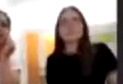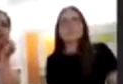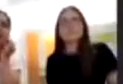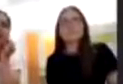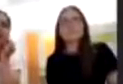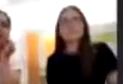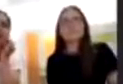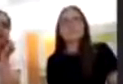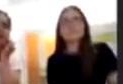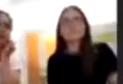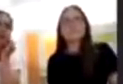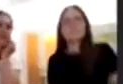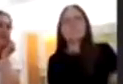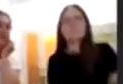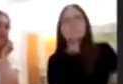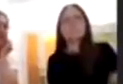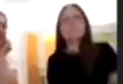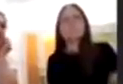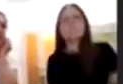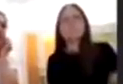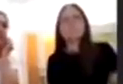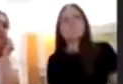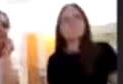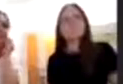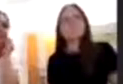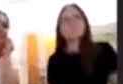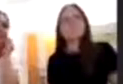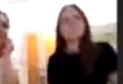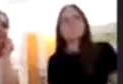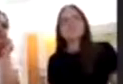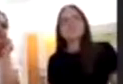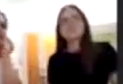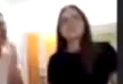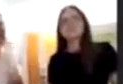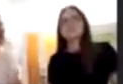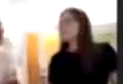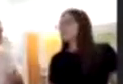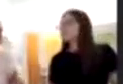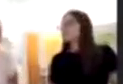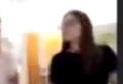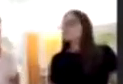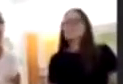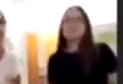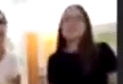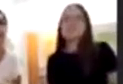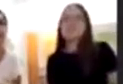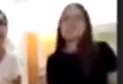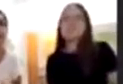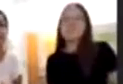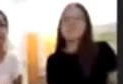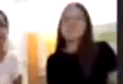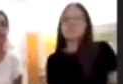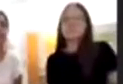Este espacio es el espacio más potente en cuanto a